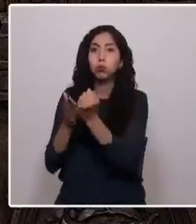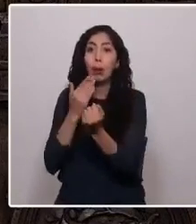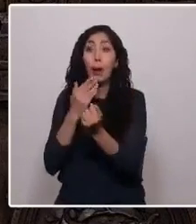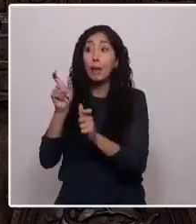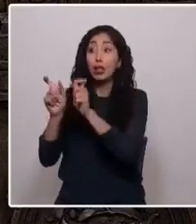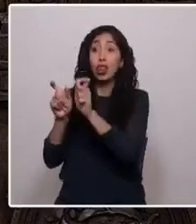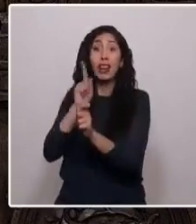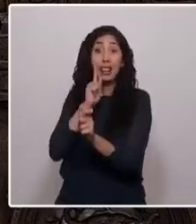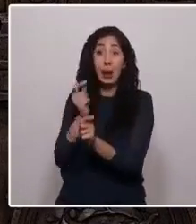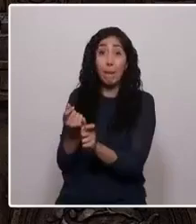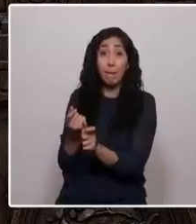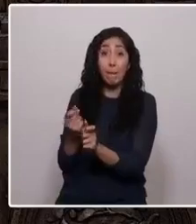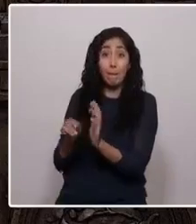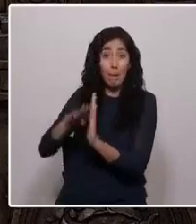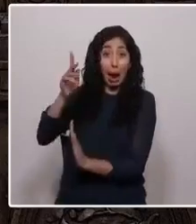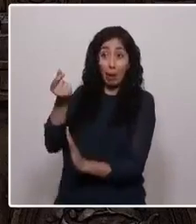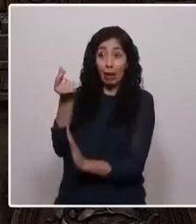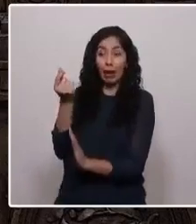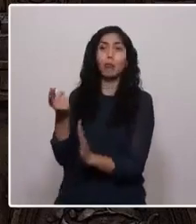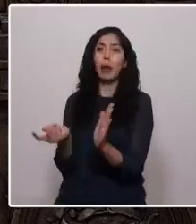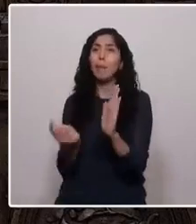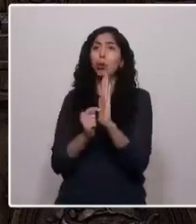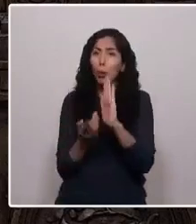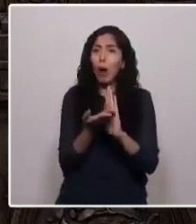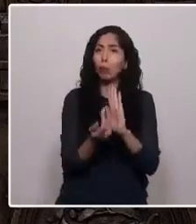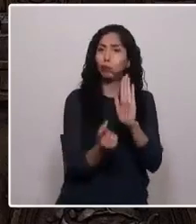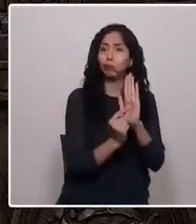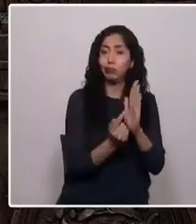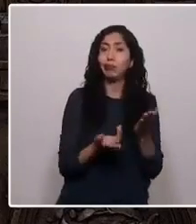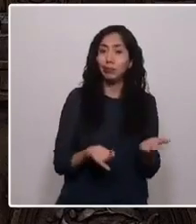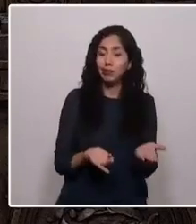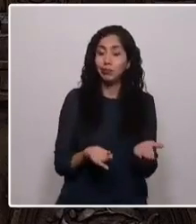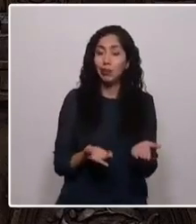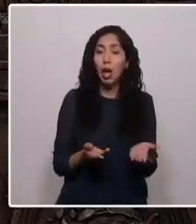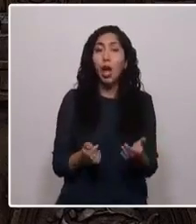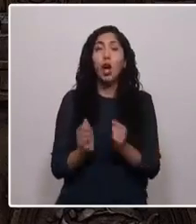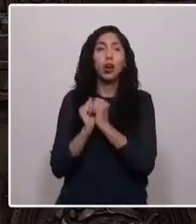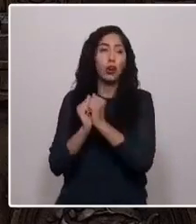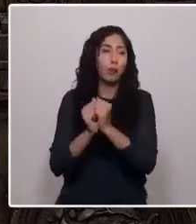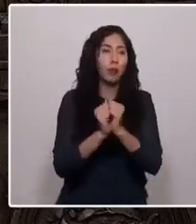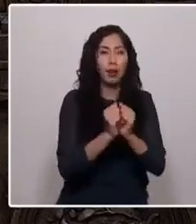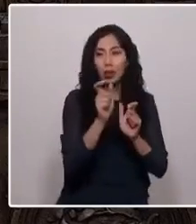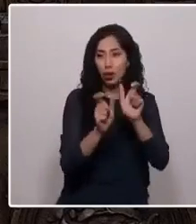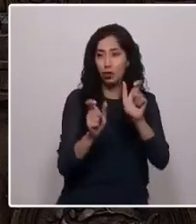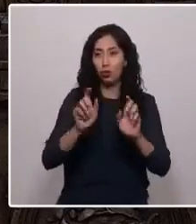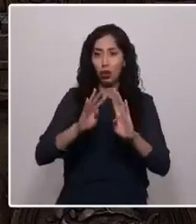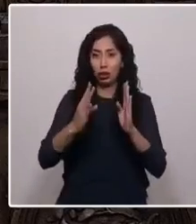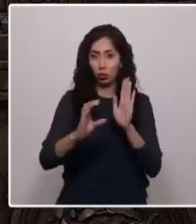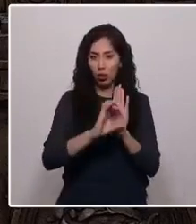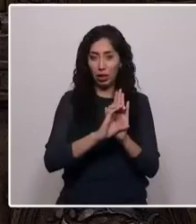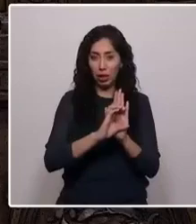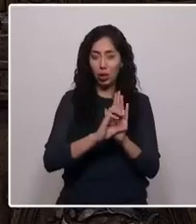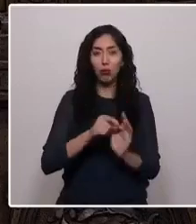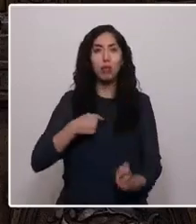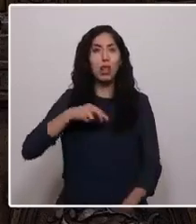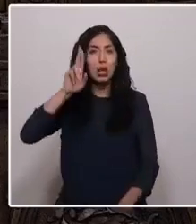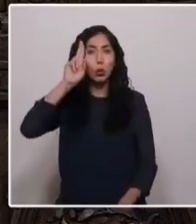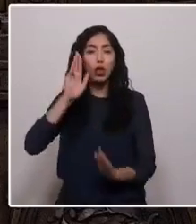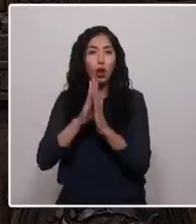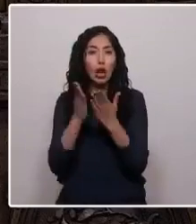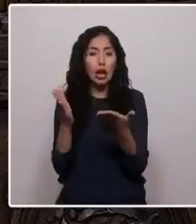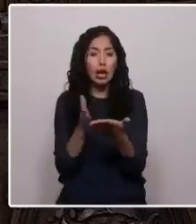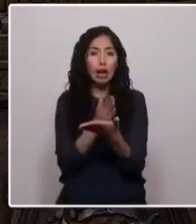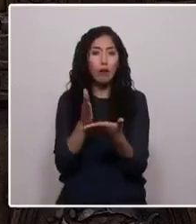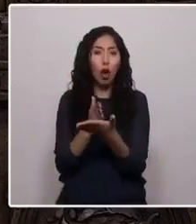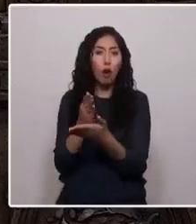tienen que pagar más sin ilusiones innovaciones compañeros y compañeros constituyentes recuerdo un libro de biografía de grandes